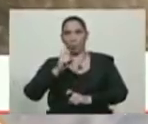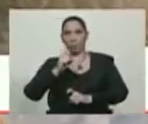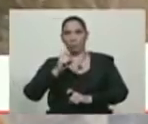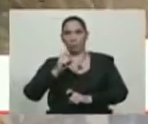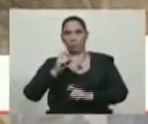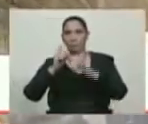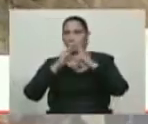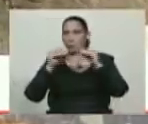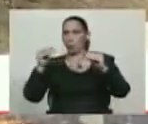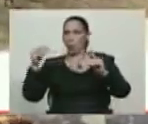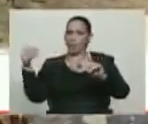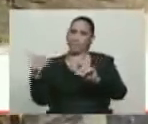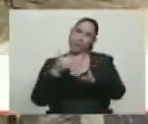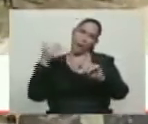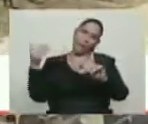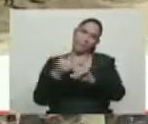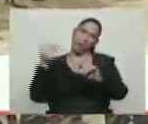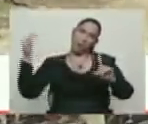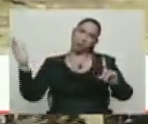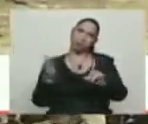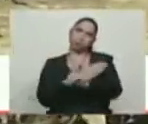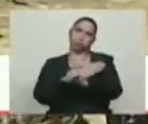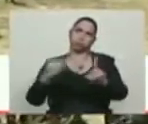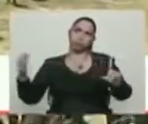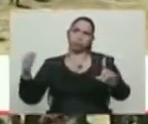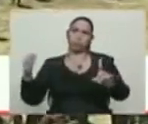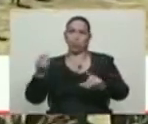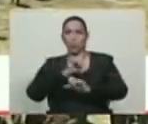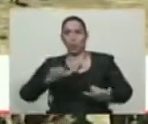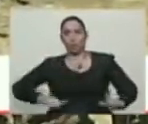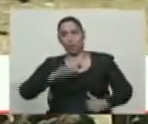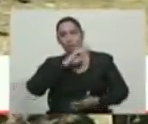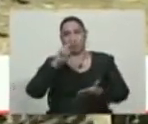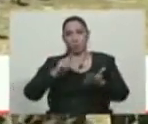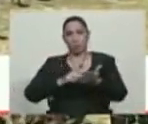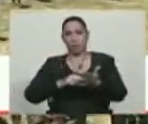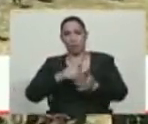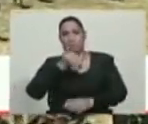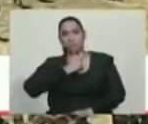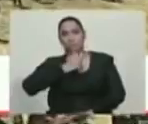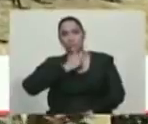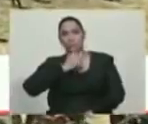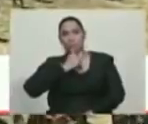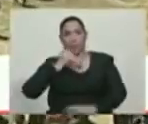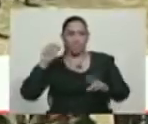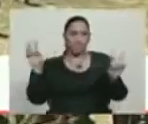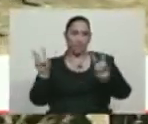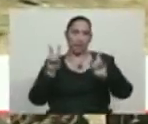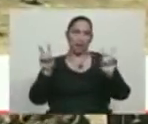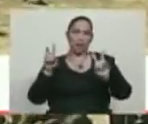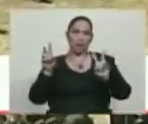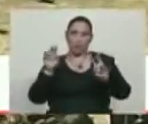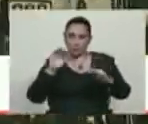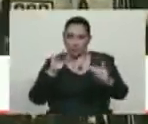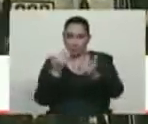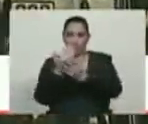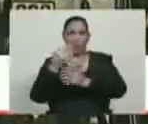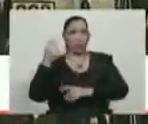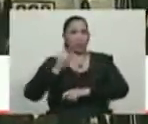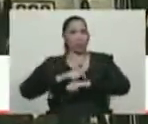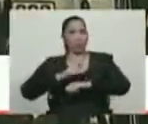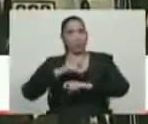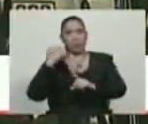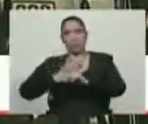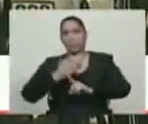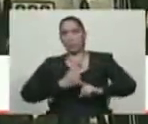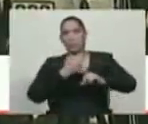todas las agresiones que la Guardia Nacional ha tenido que soportar y que valientemente ha enfrentado en estos tiempos de lucha, en estos tiempos